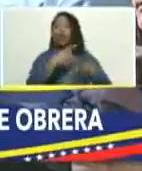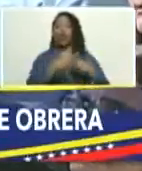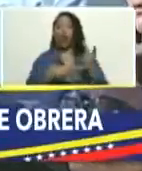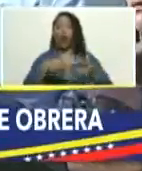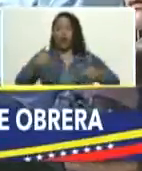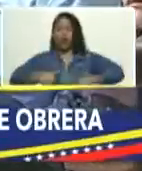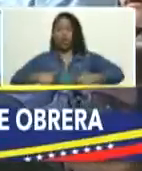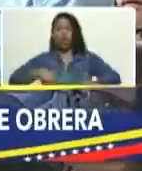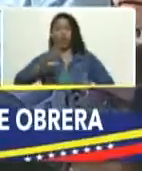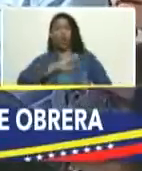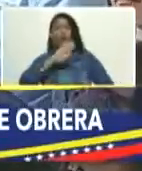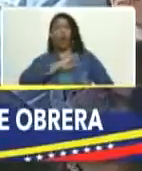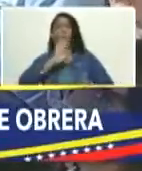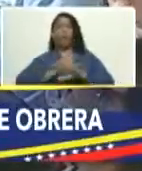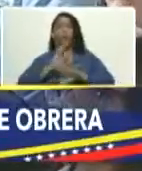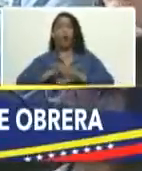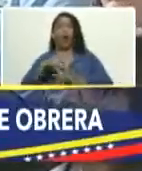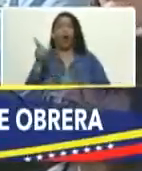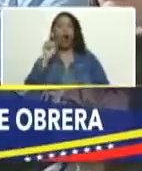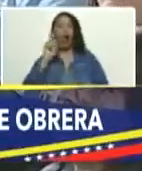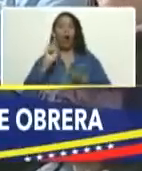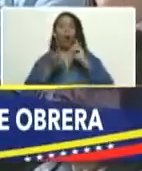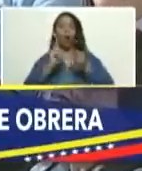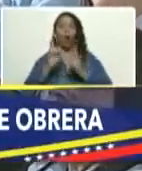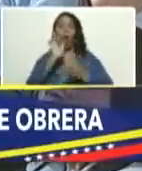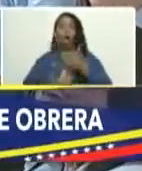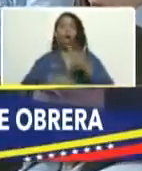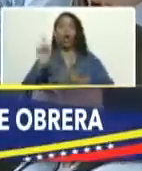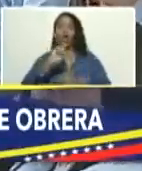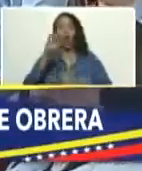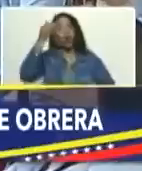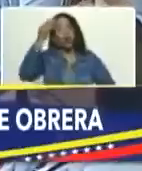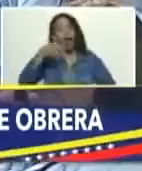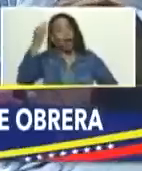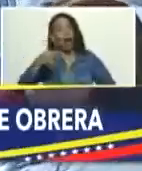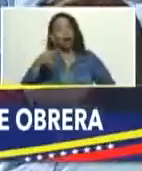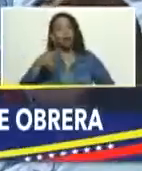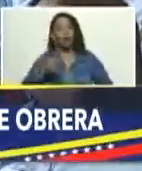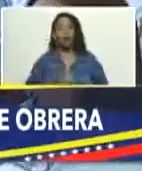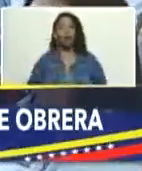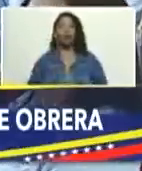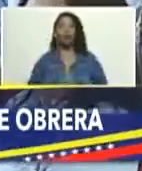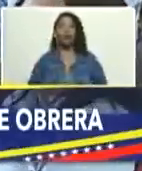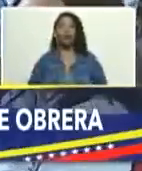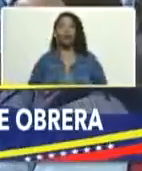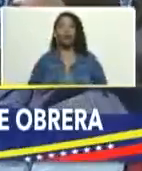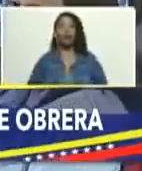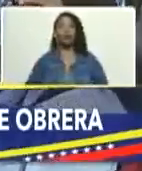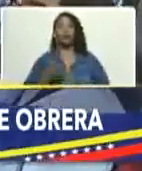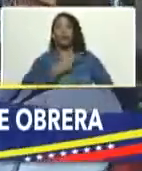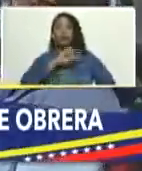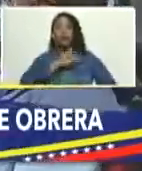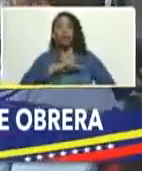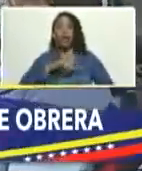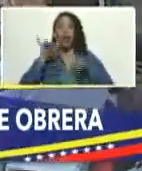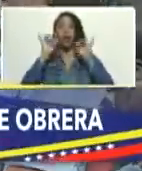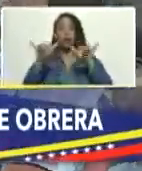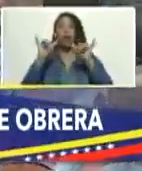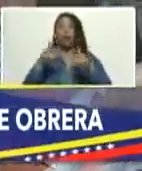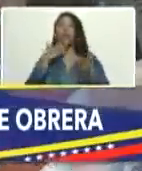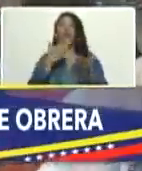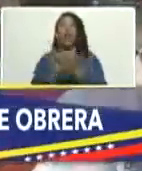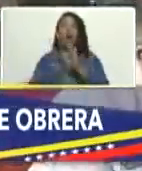esfuerzo propio, porque es mentira. No crean a los demagogos, no le crean a los farsantes, que son los mismos que pidieron